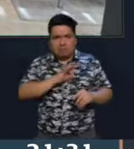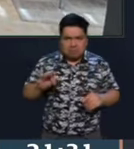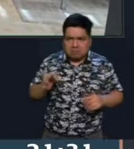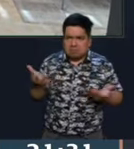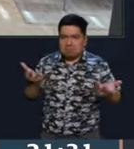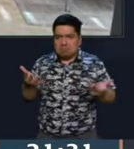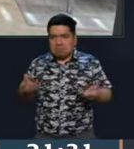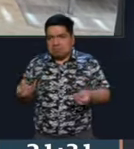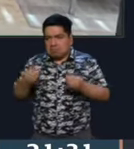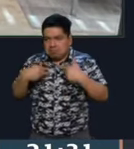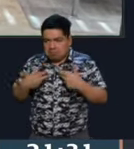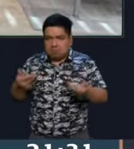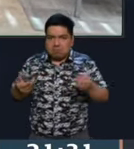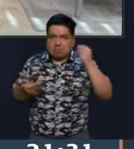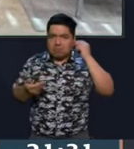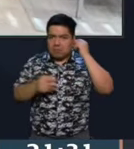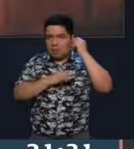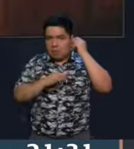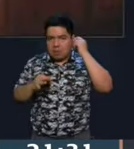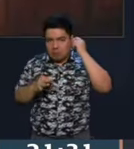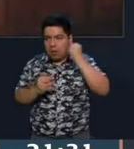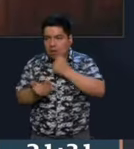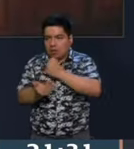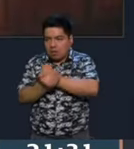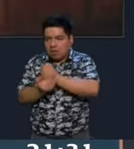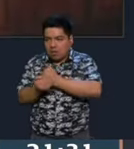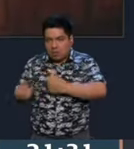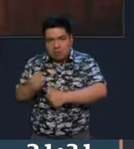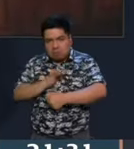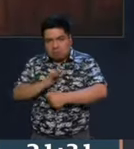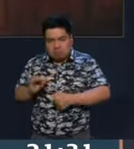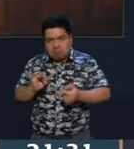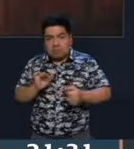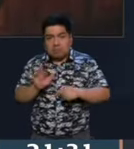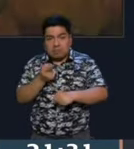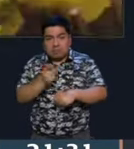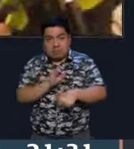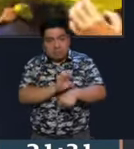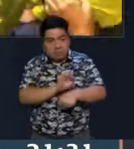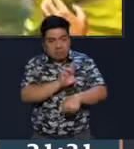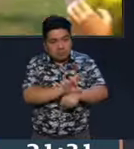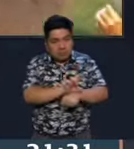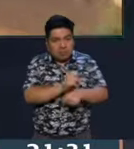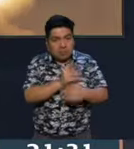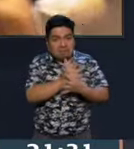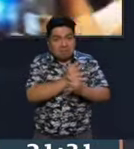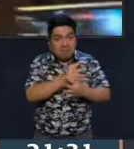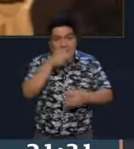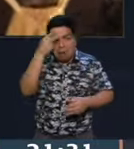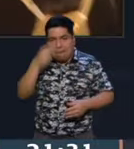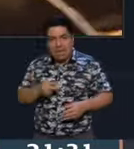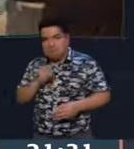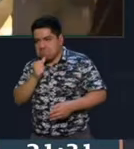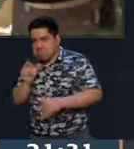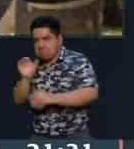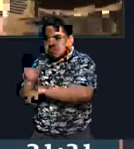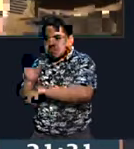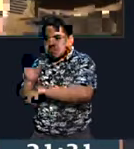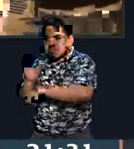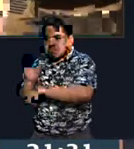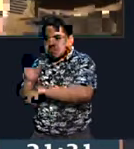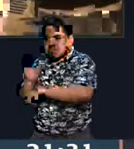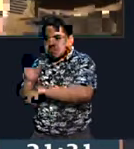Jorge Glass. Desde ese punto de vista, entonces, este señor sí estaba habilitado para recibir un asilo político,